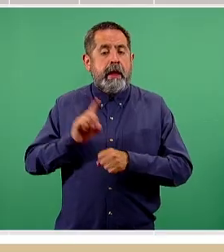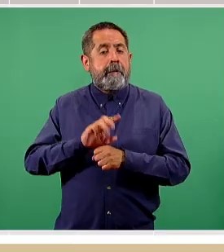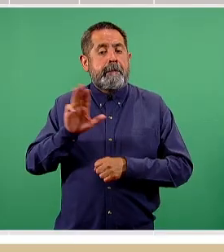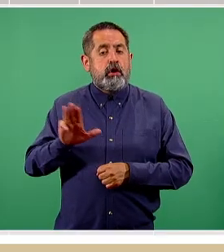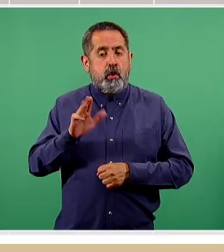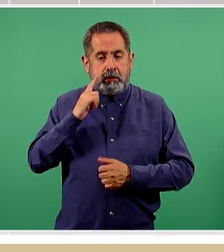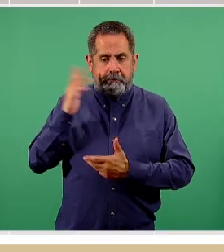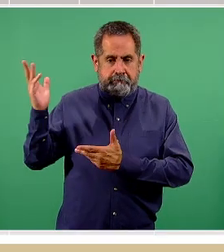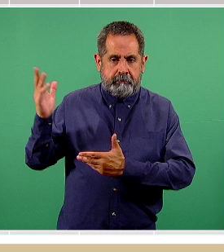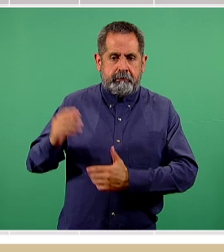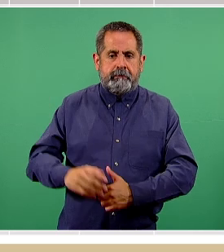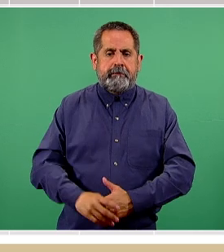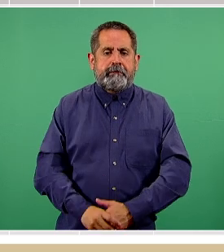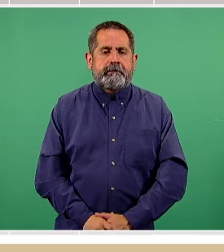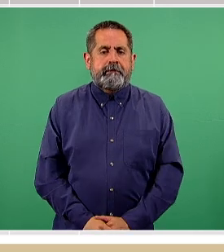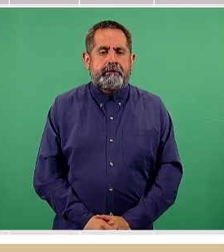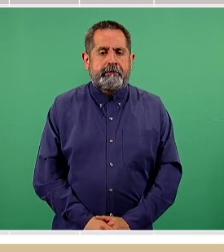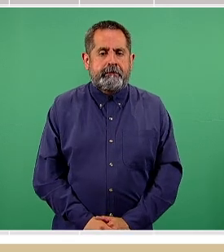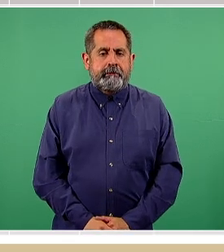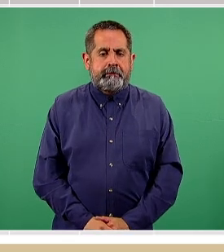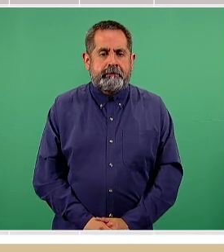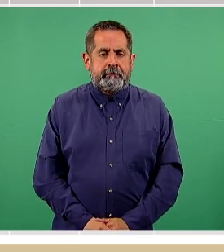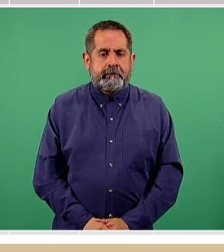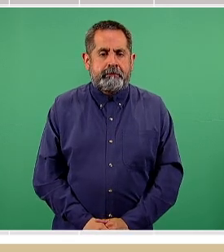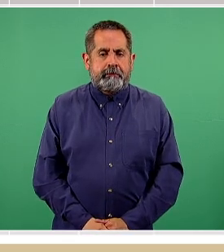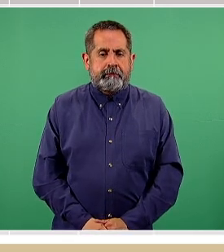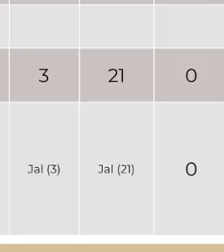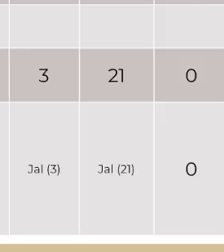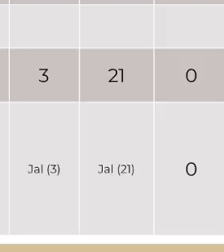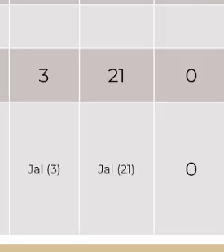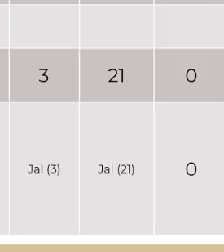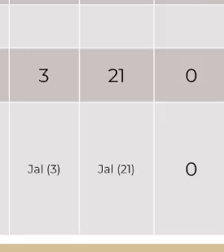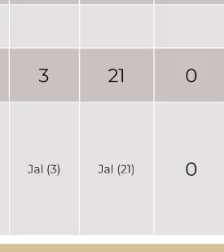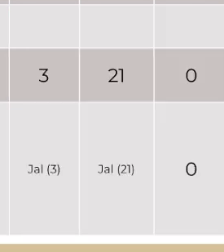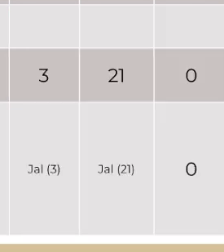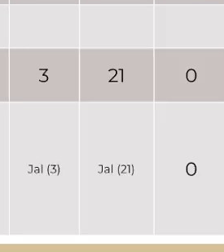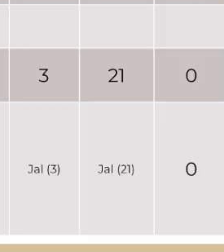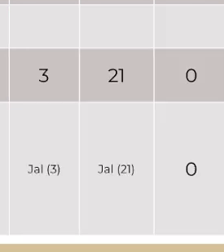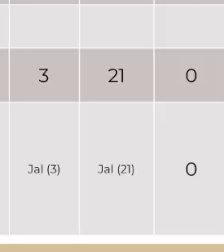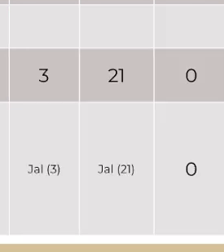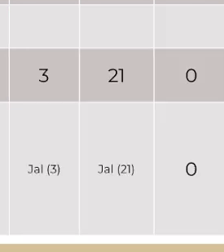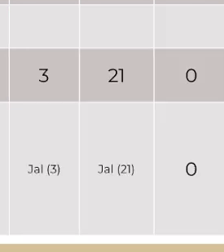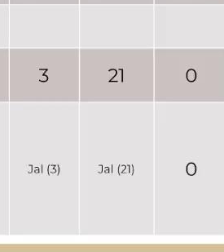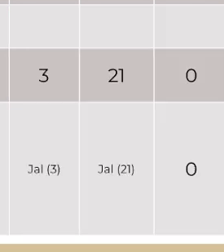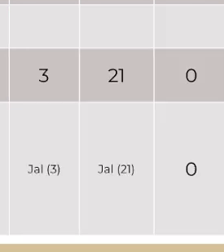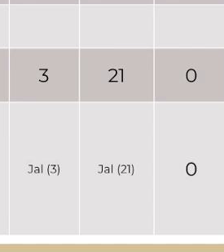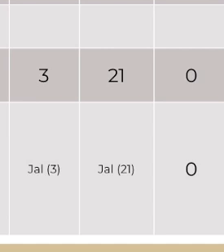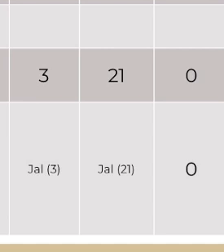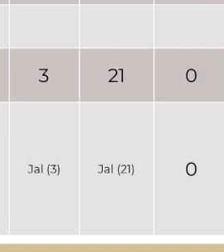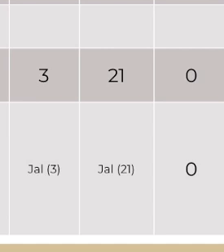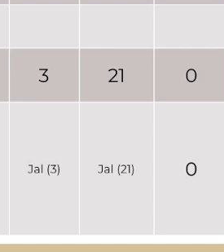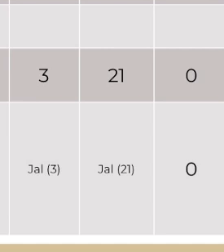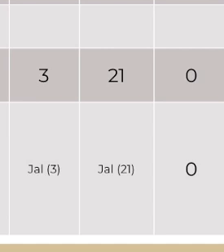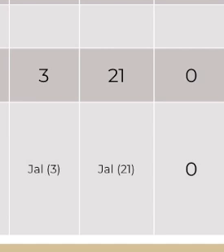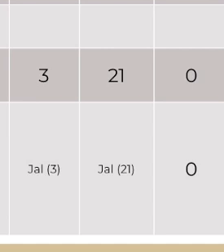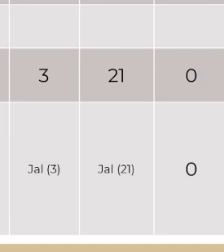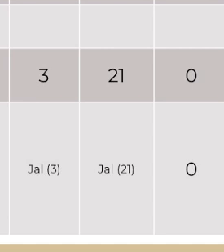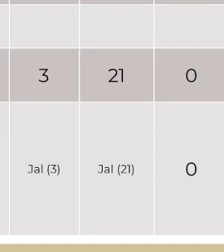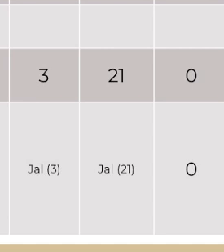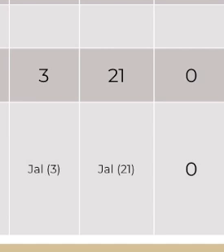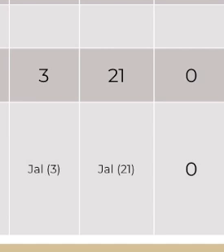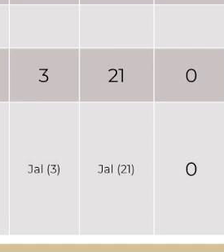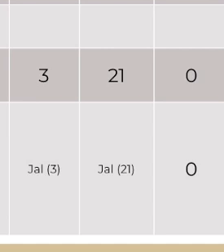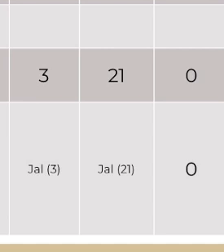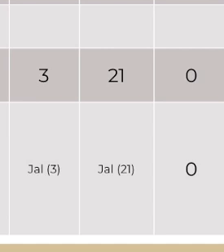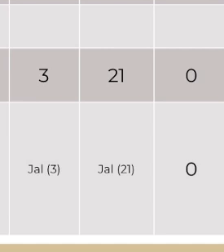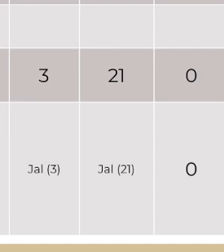toca actualizar precisamente el informe de la vigilancia genómica, a través del cual se está monitoreando e identificando